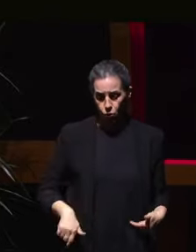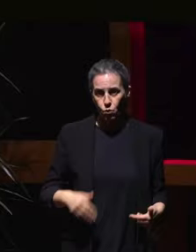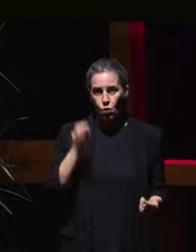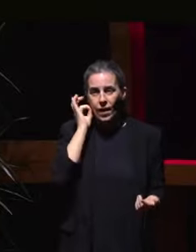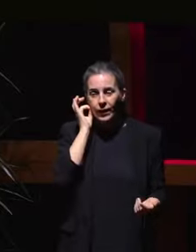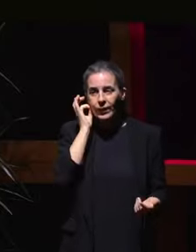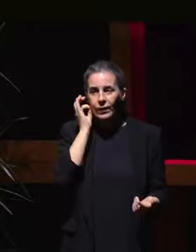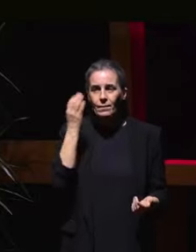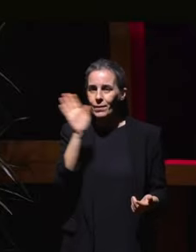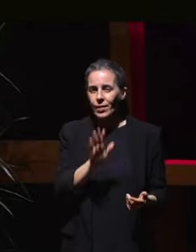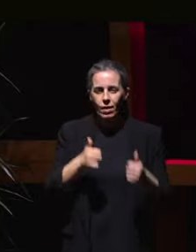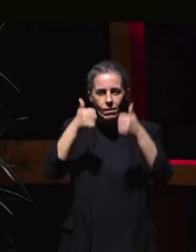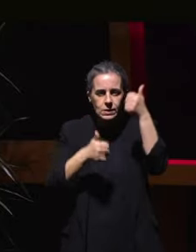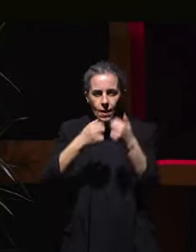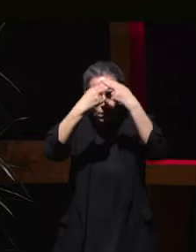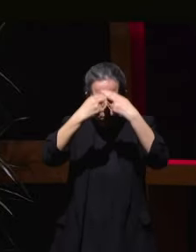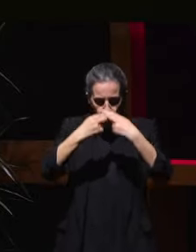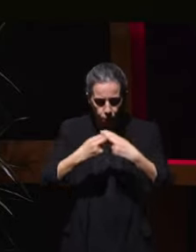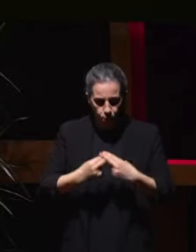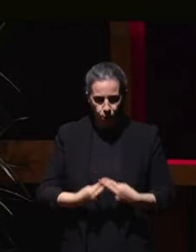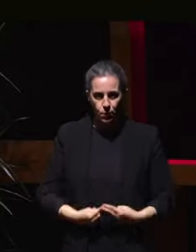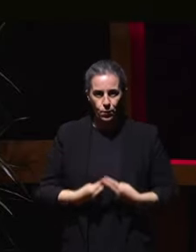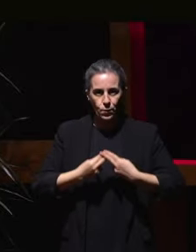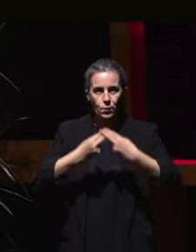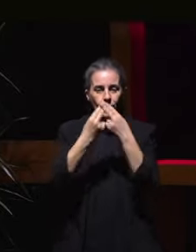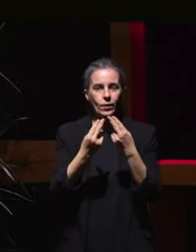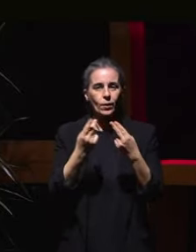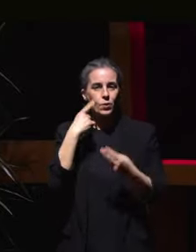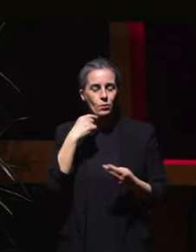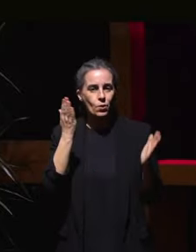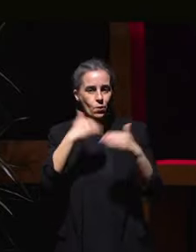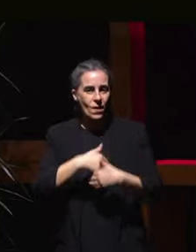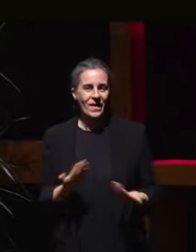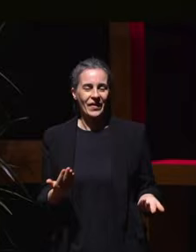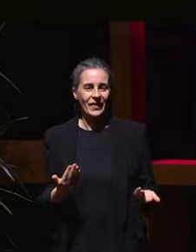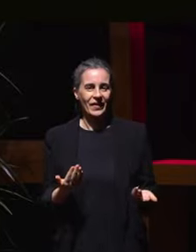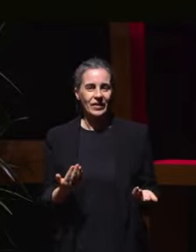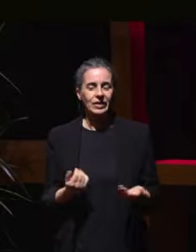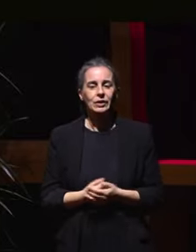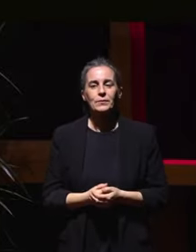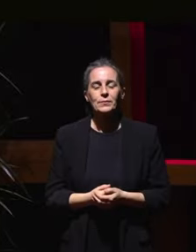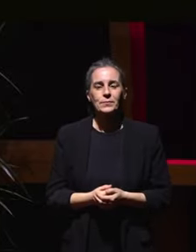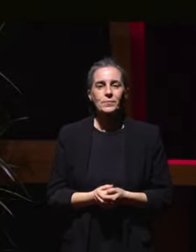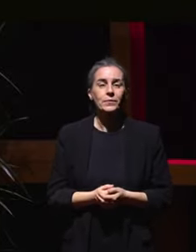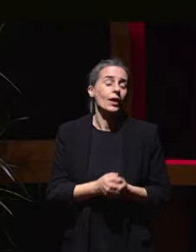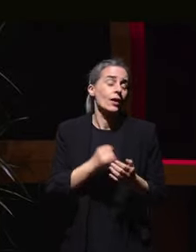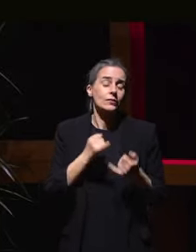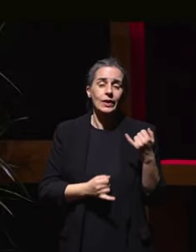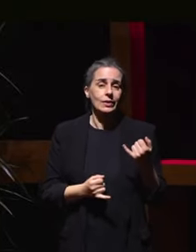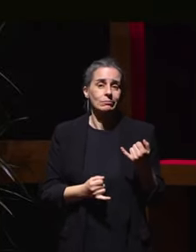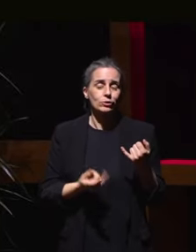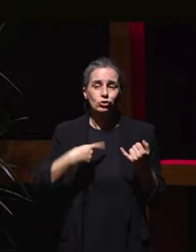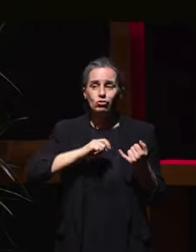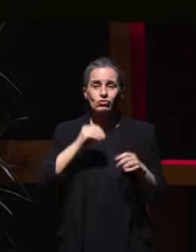digamos, analízase por lupa, porque non se está acostumado a que o diga unha muller, e como dicimos, ao final, o ser un